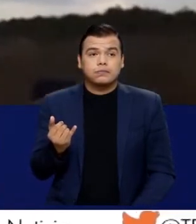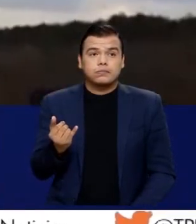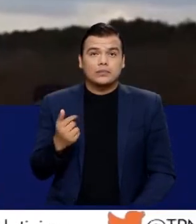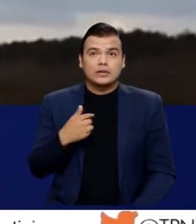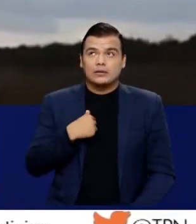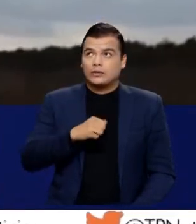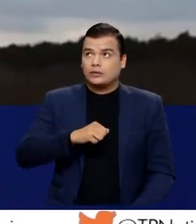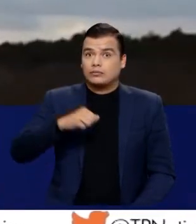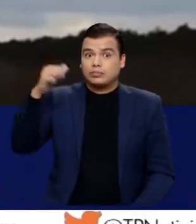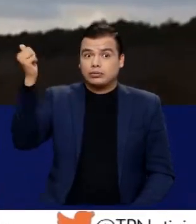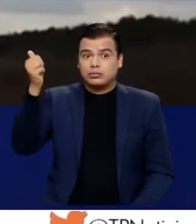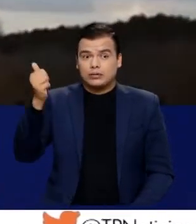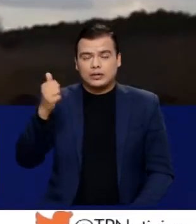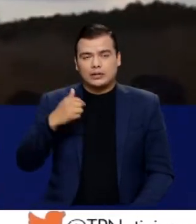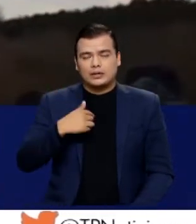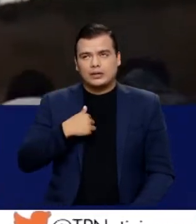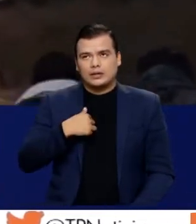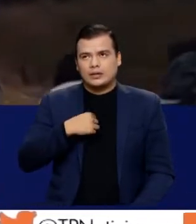hasta por allá